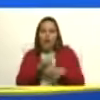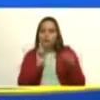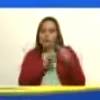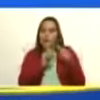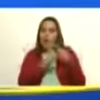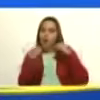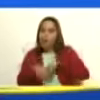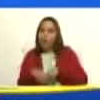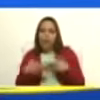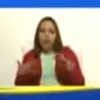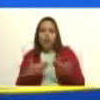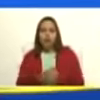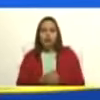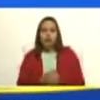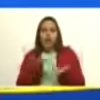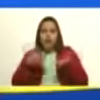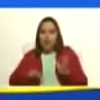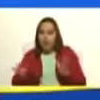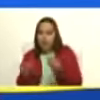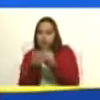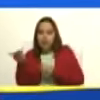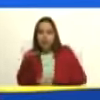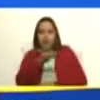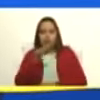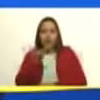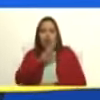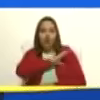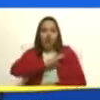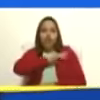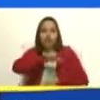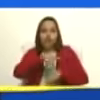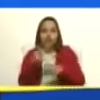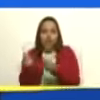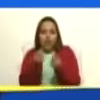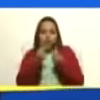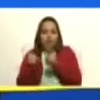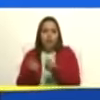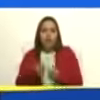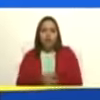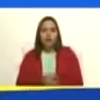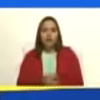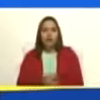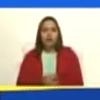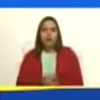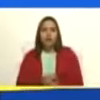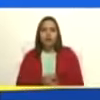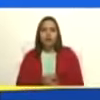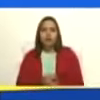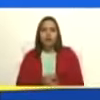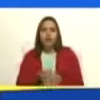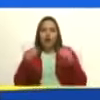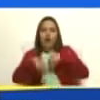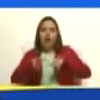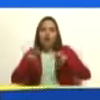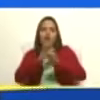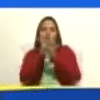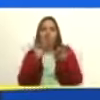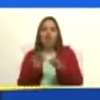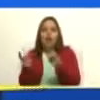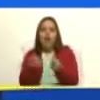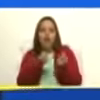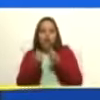todo nació junto a ustedes en el Consejo Nacional de Economía. El consenso de un nuevo modelo económico